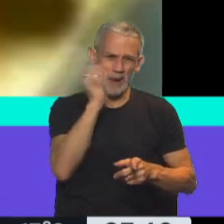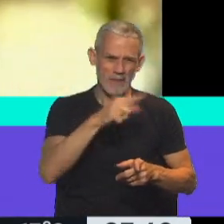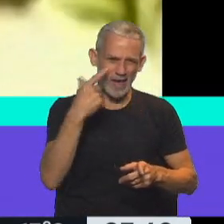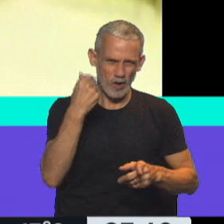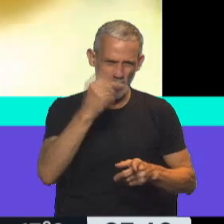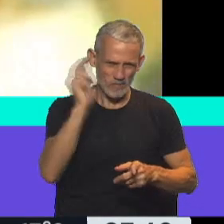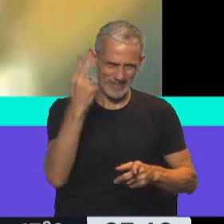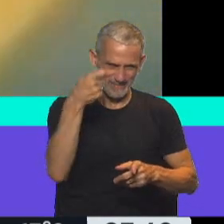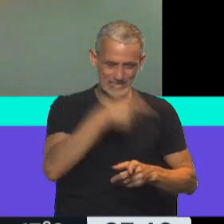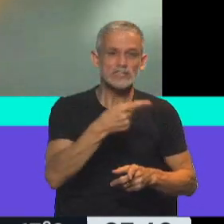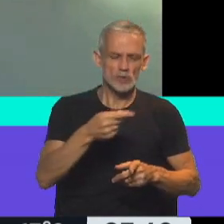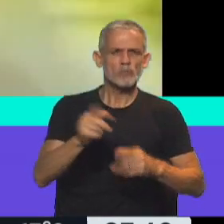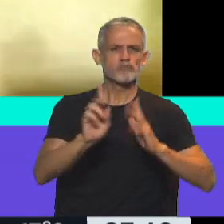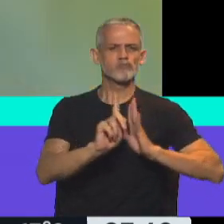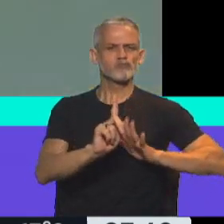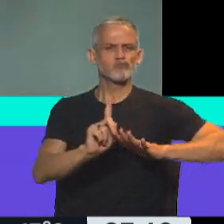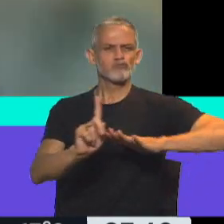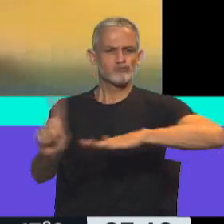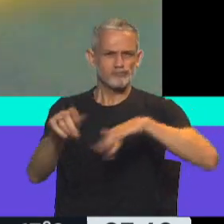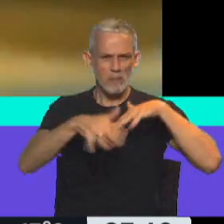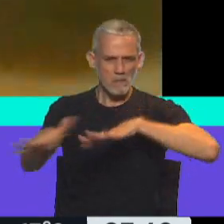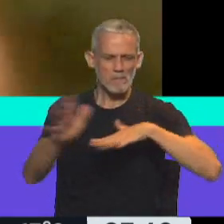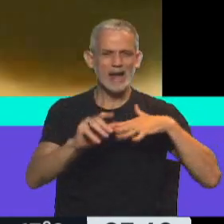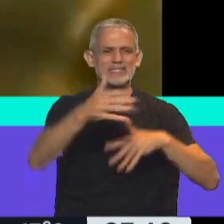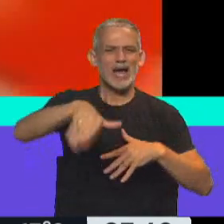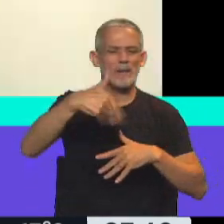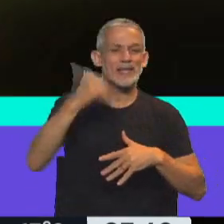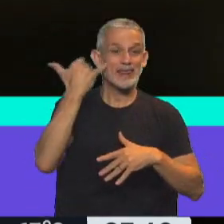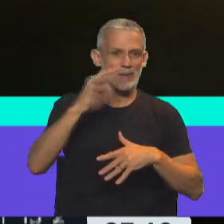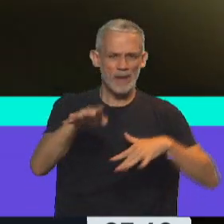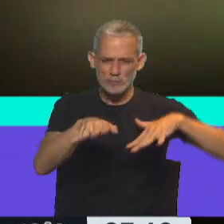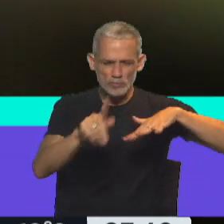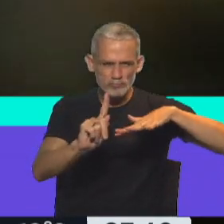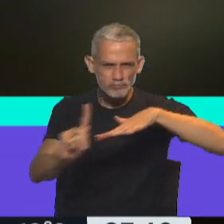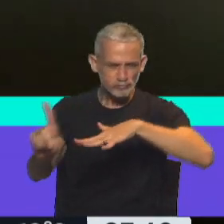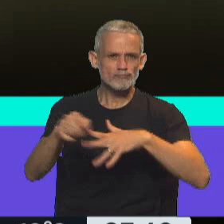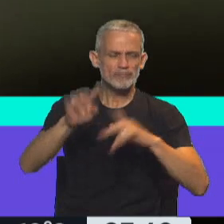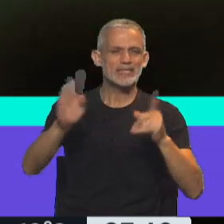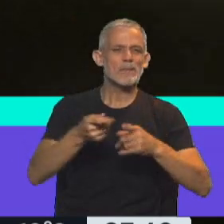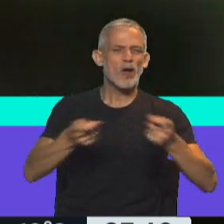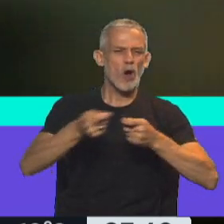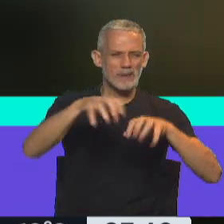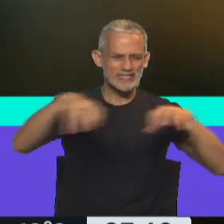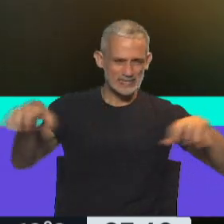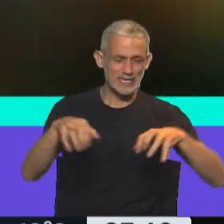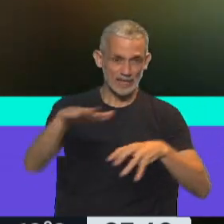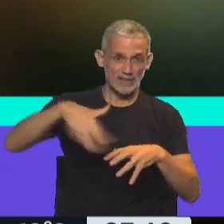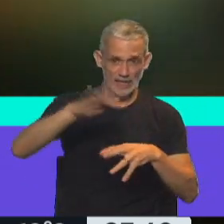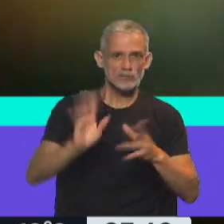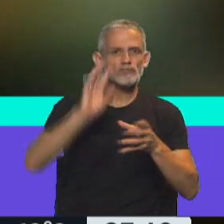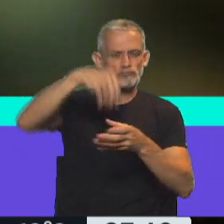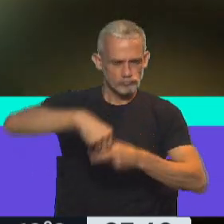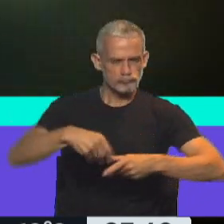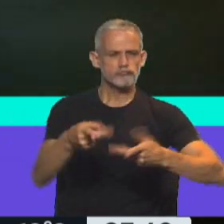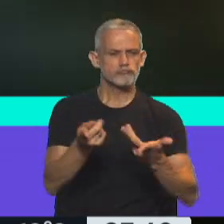víctima, encabezó la movilización que avanzó por Avenida de Mayo y de la que participaron también comerciantes de la zona. Además,